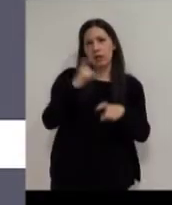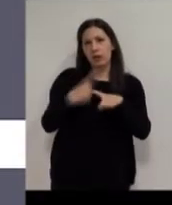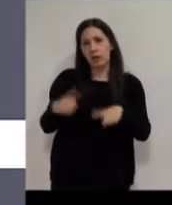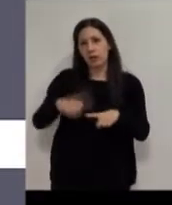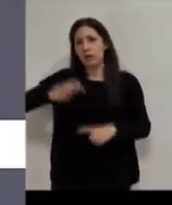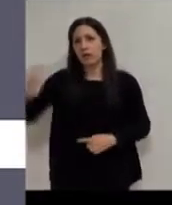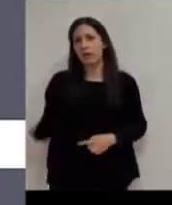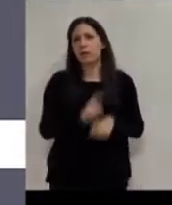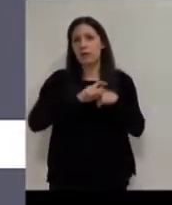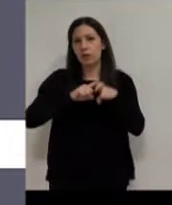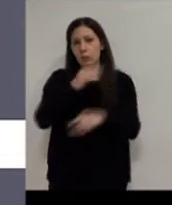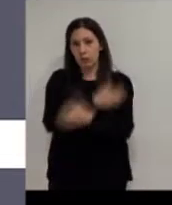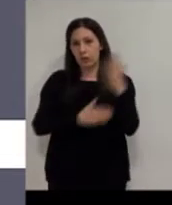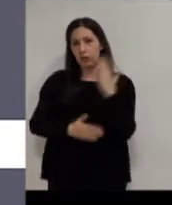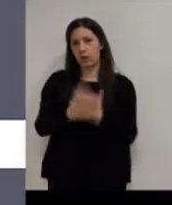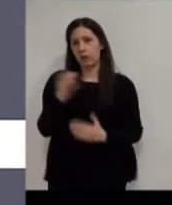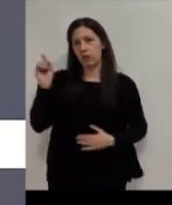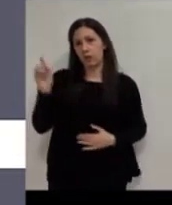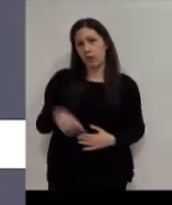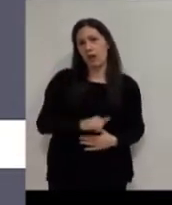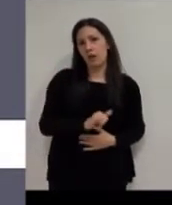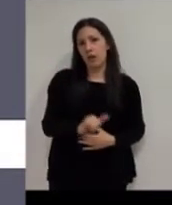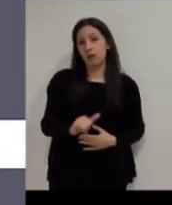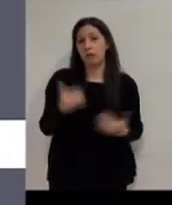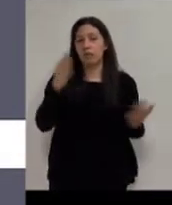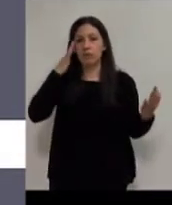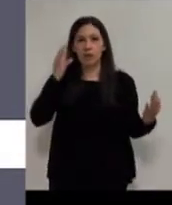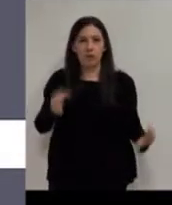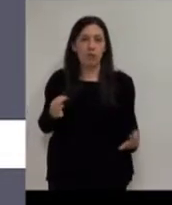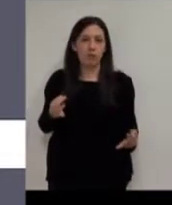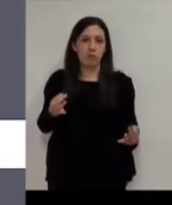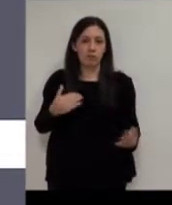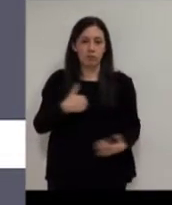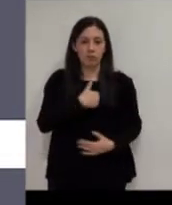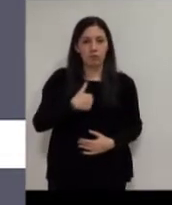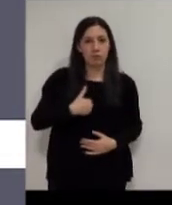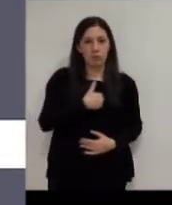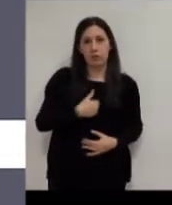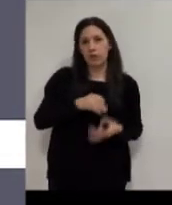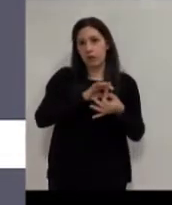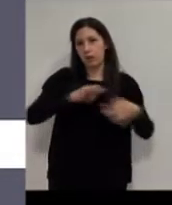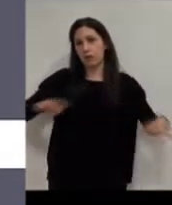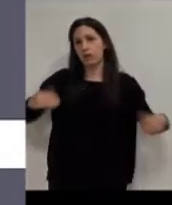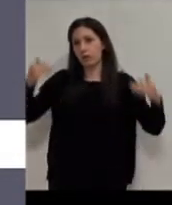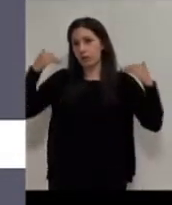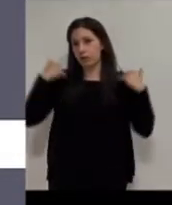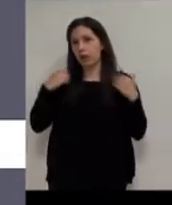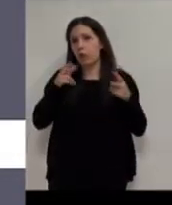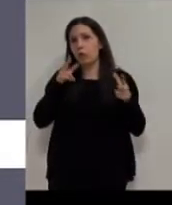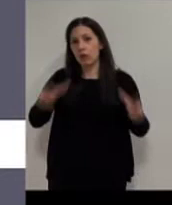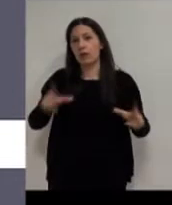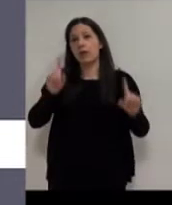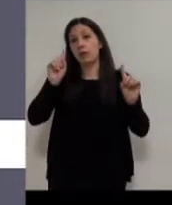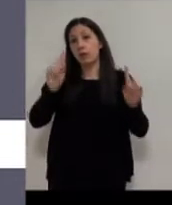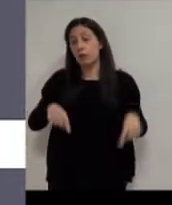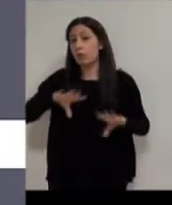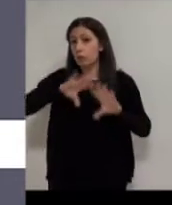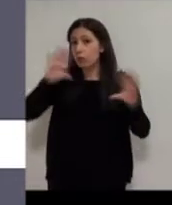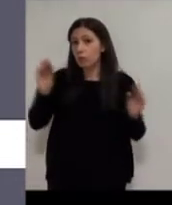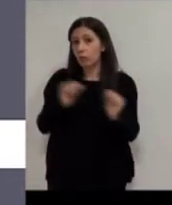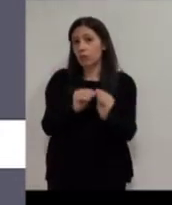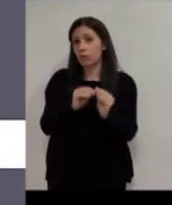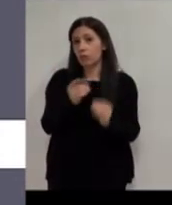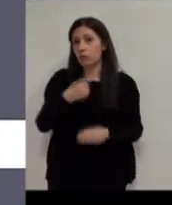discapacidades. Esto creo que es básicamente el papel de las cadenas hoteleras y un resumen de